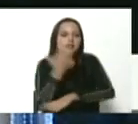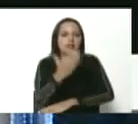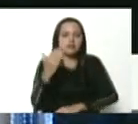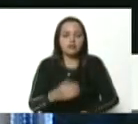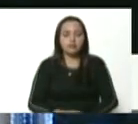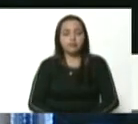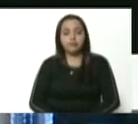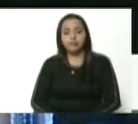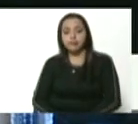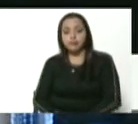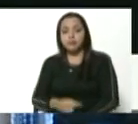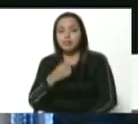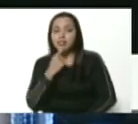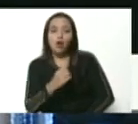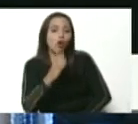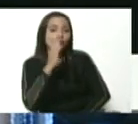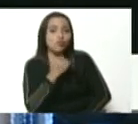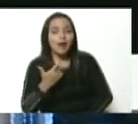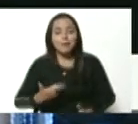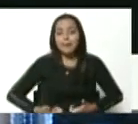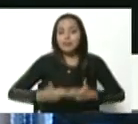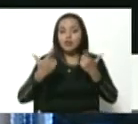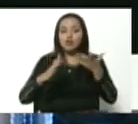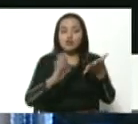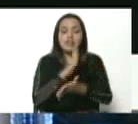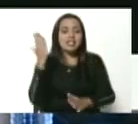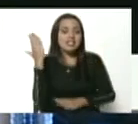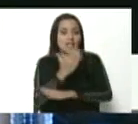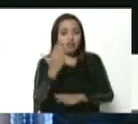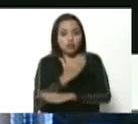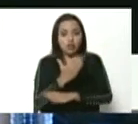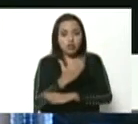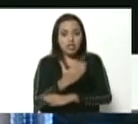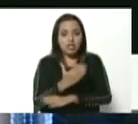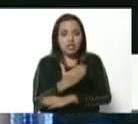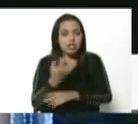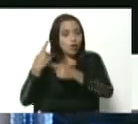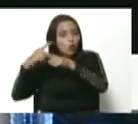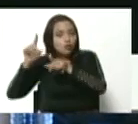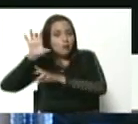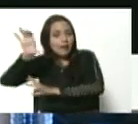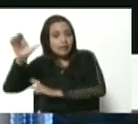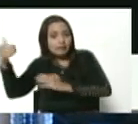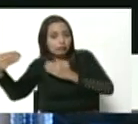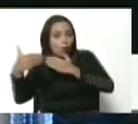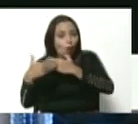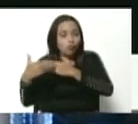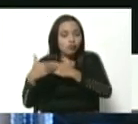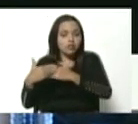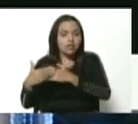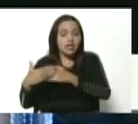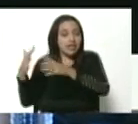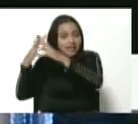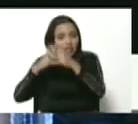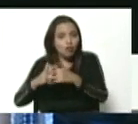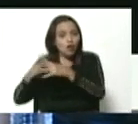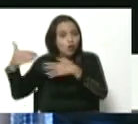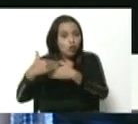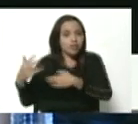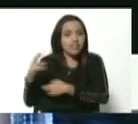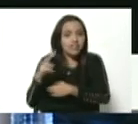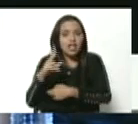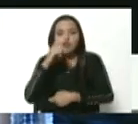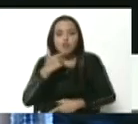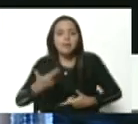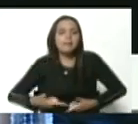Subrayo la inadmisibilidad de la aplicación de sanciones extraterritorialmente e insto al gobierno de Estados Unidos a terminar la